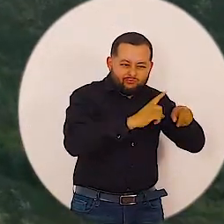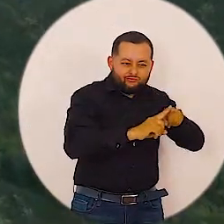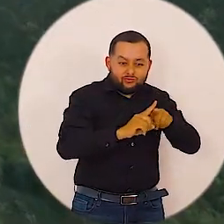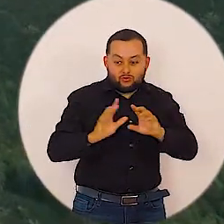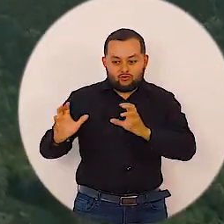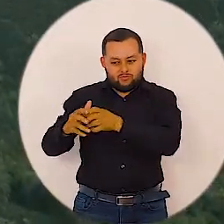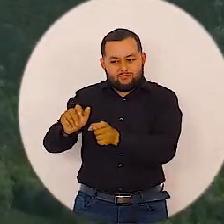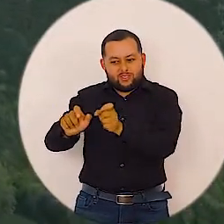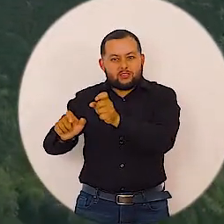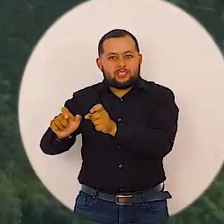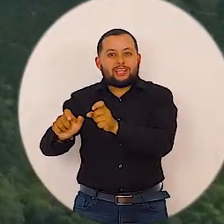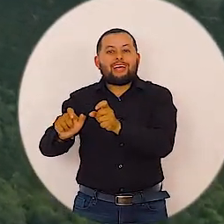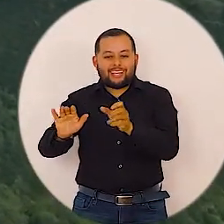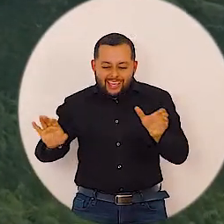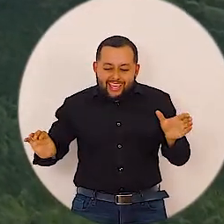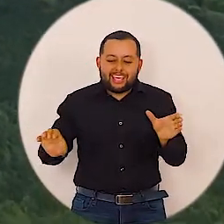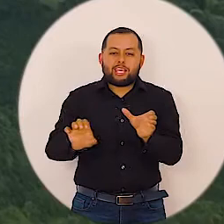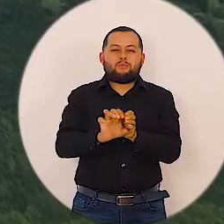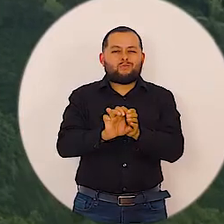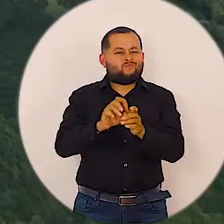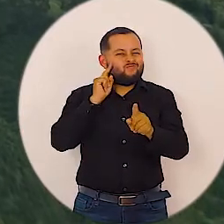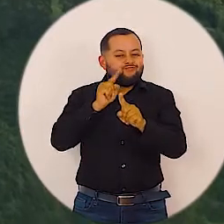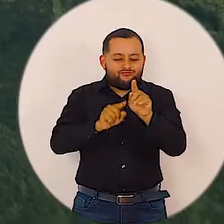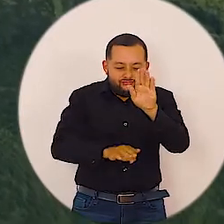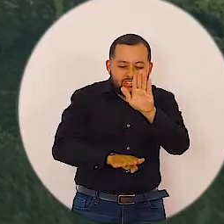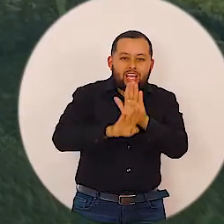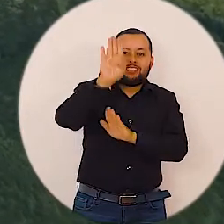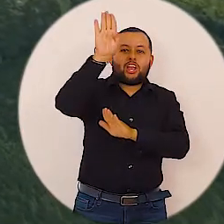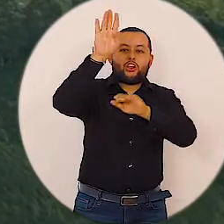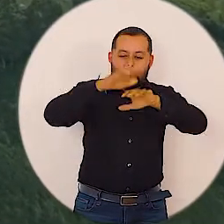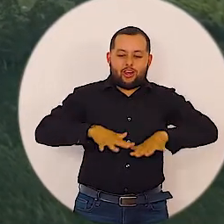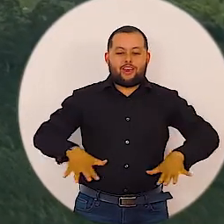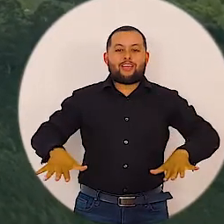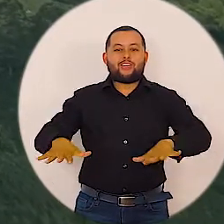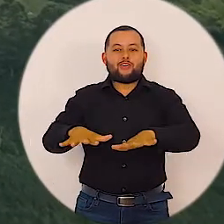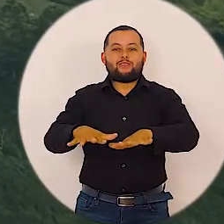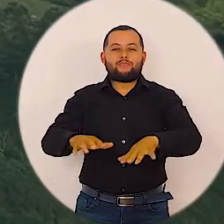talento humano hagan equipo para el desarrollo de la región.